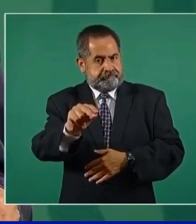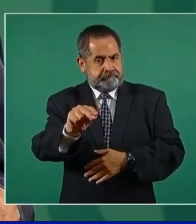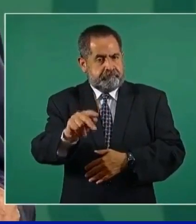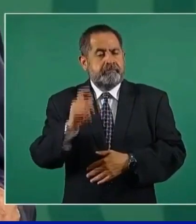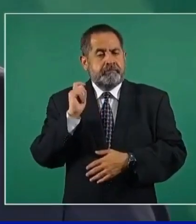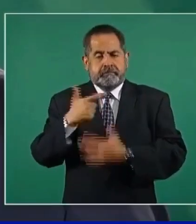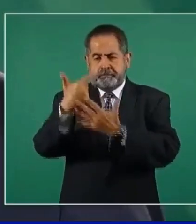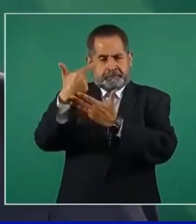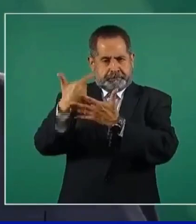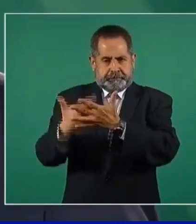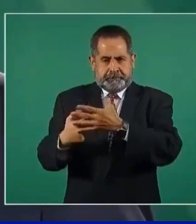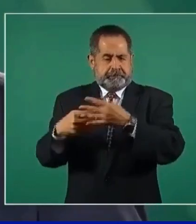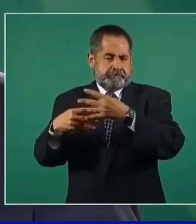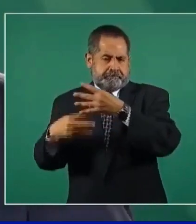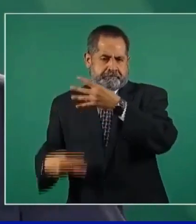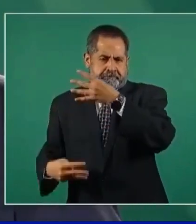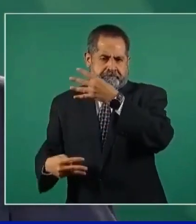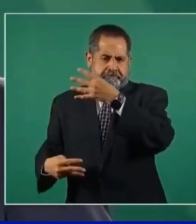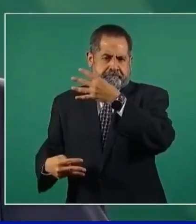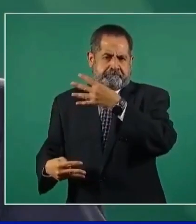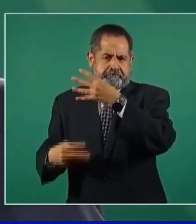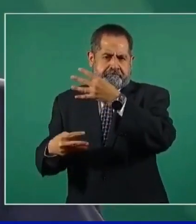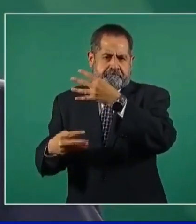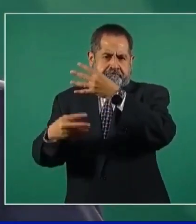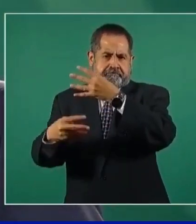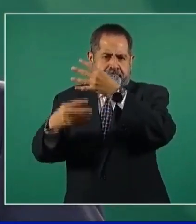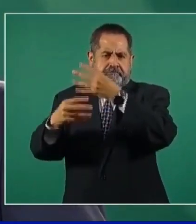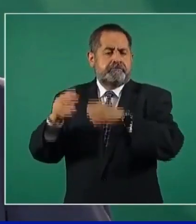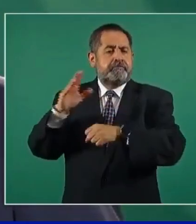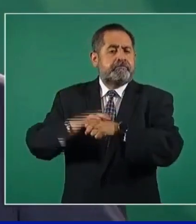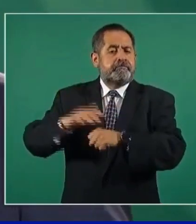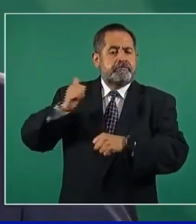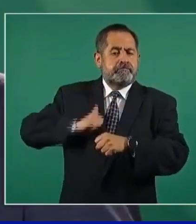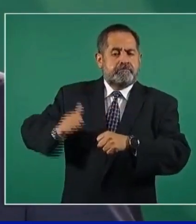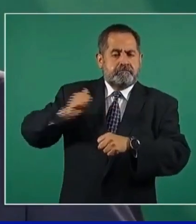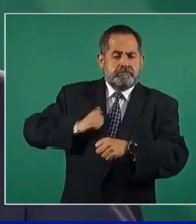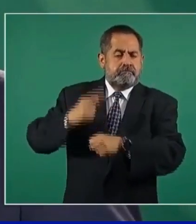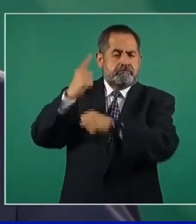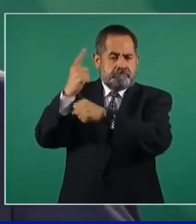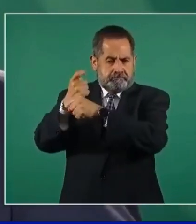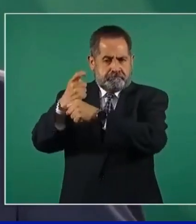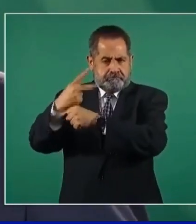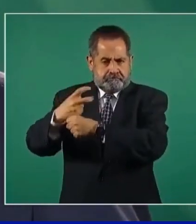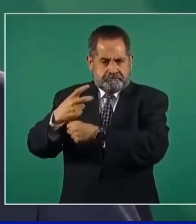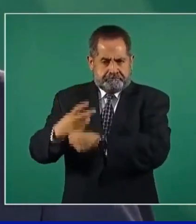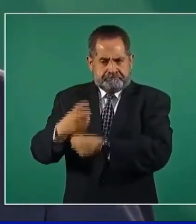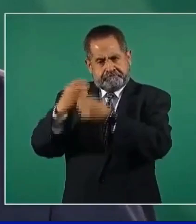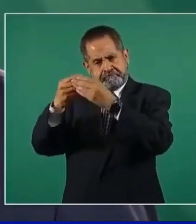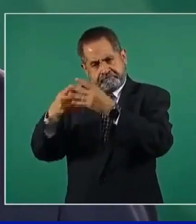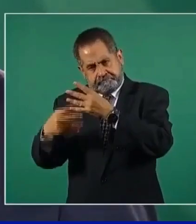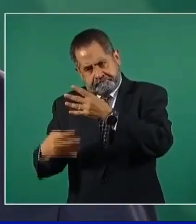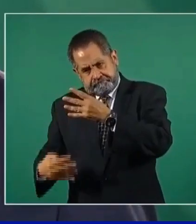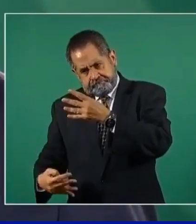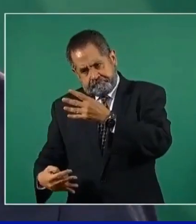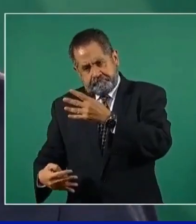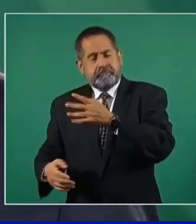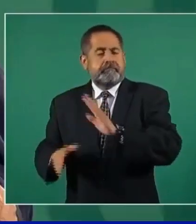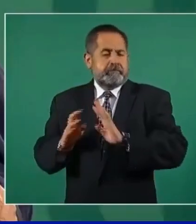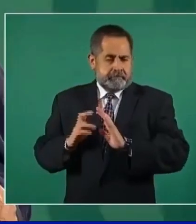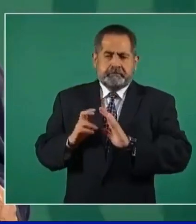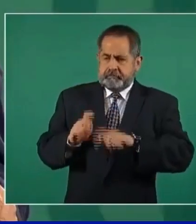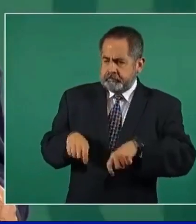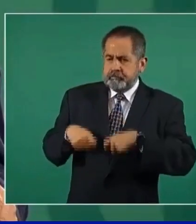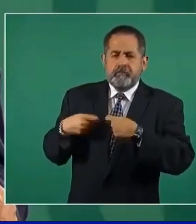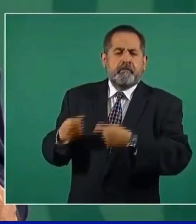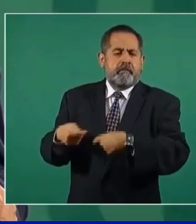es de acuerdo a la antigüedad. Ahí empezamos. Los que tienen más tiempo trabajando